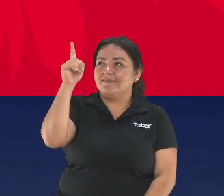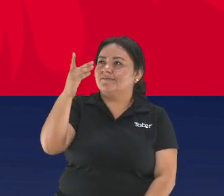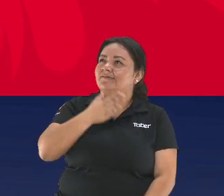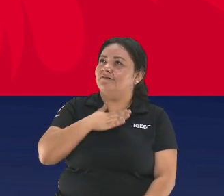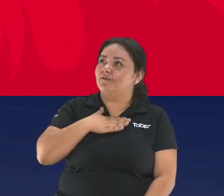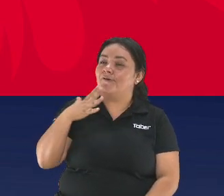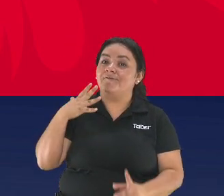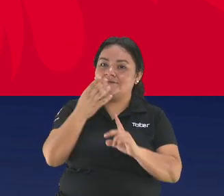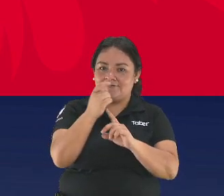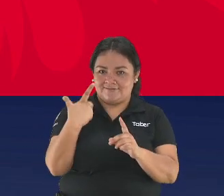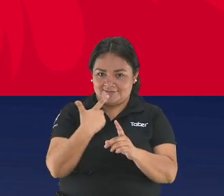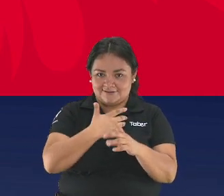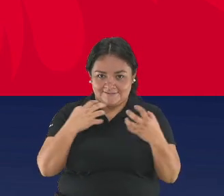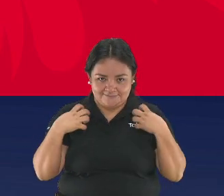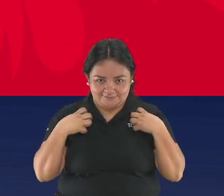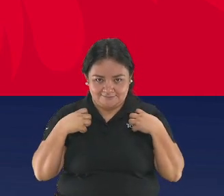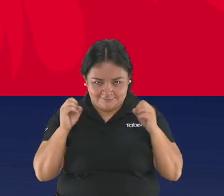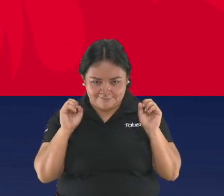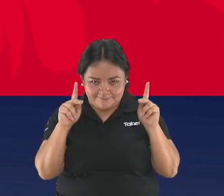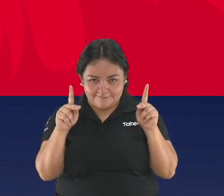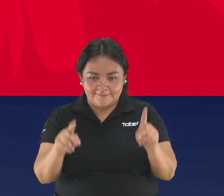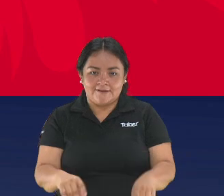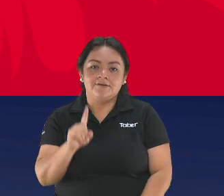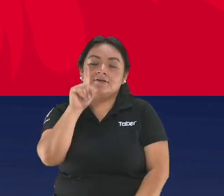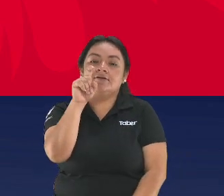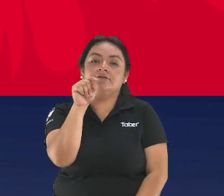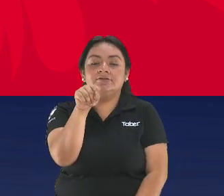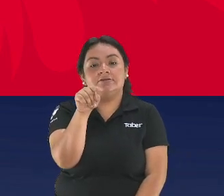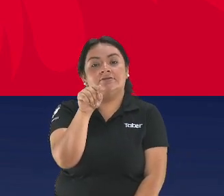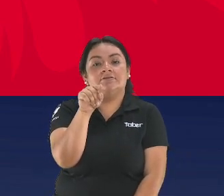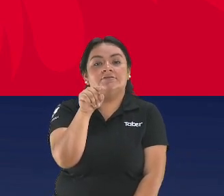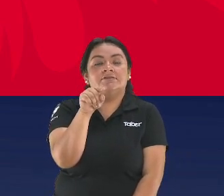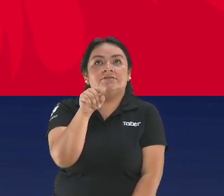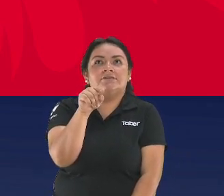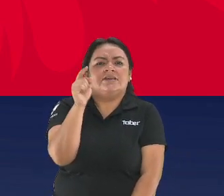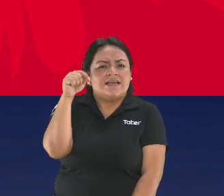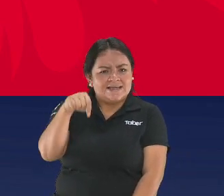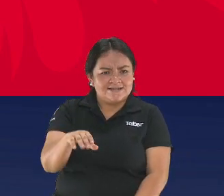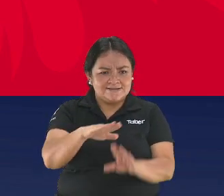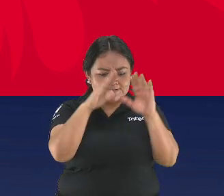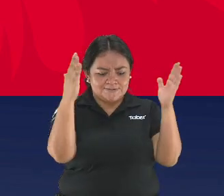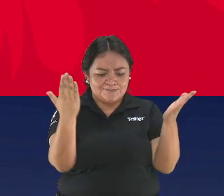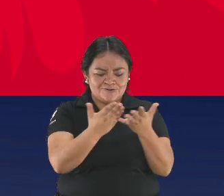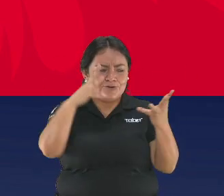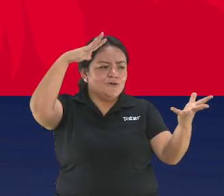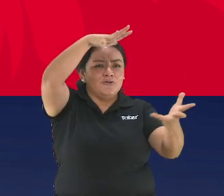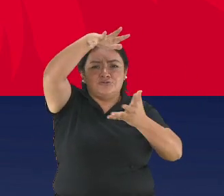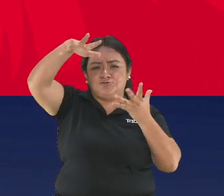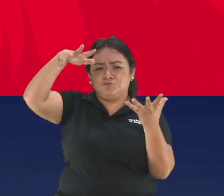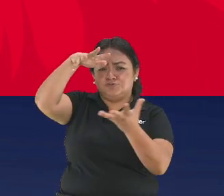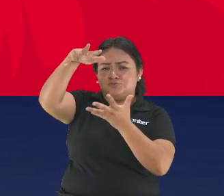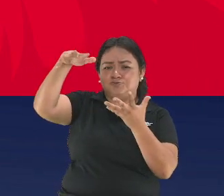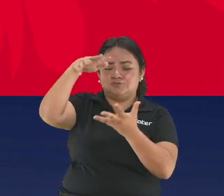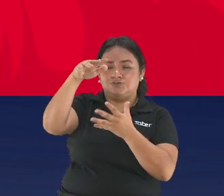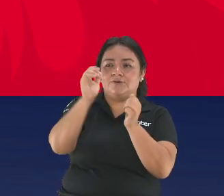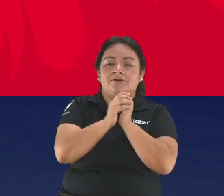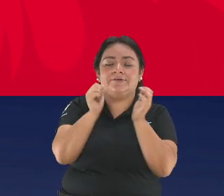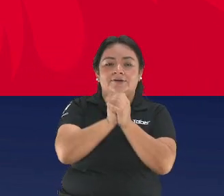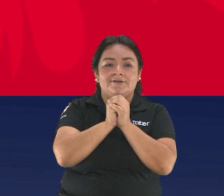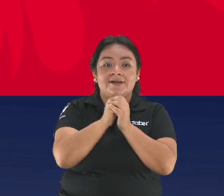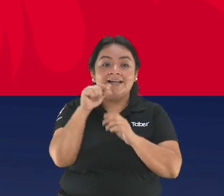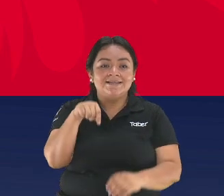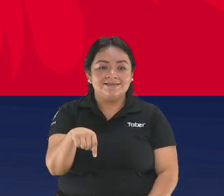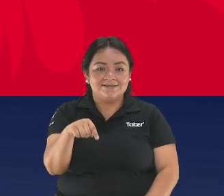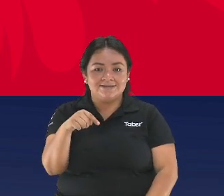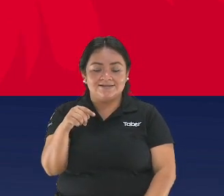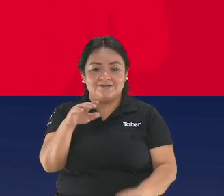para nosotros amén la pregunta es en este mundo de caos en este mundo de dificultades en